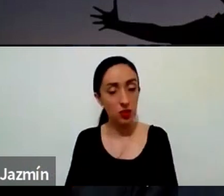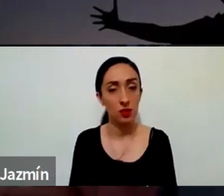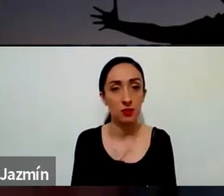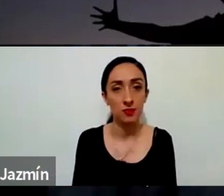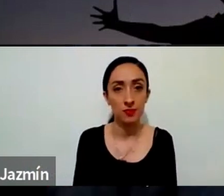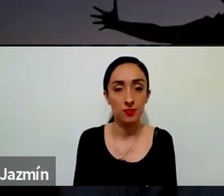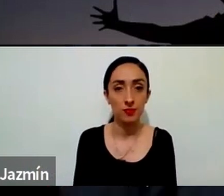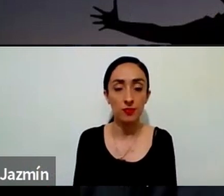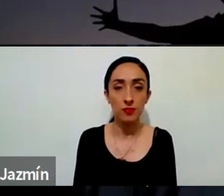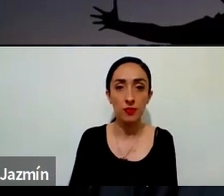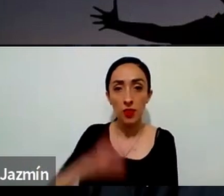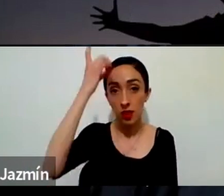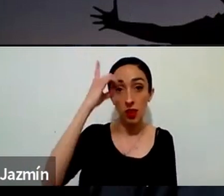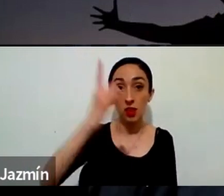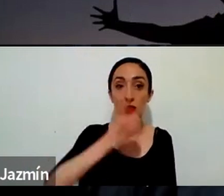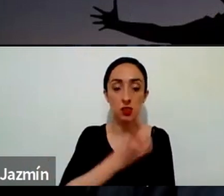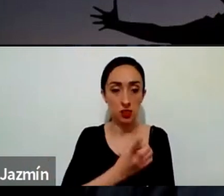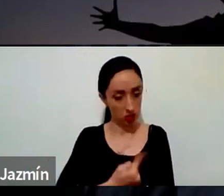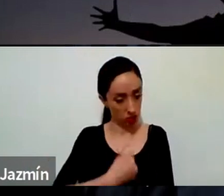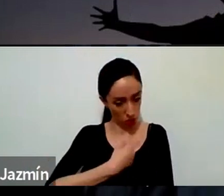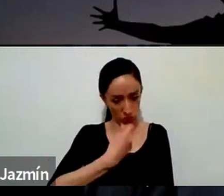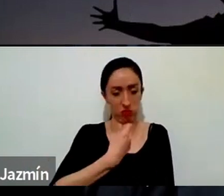Dios dice, yo soy el Dios de tus padres,